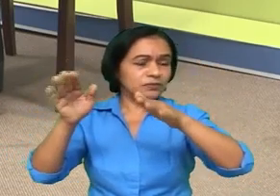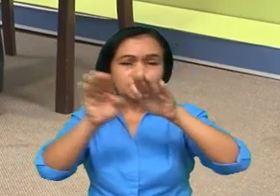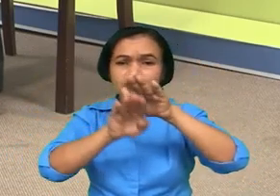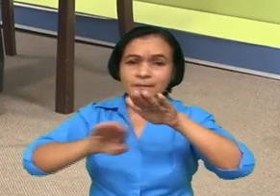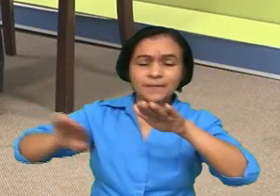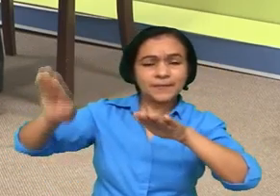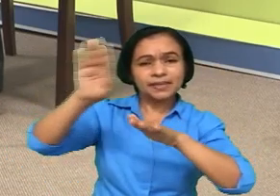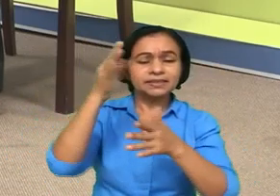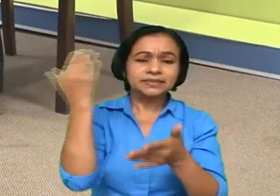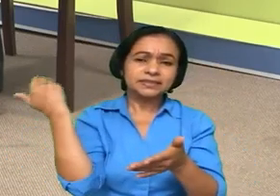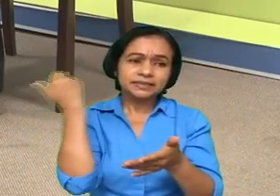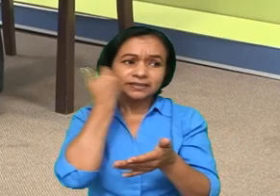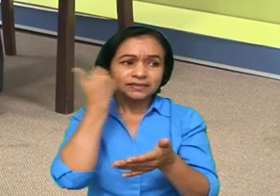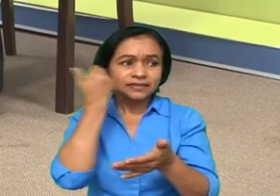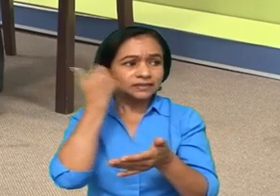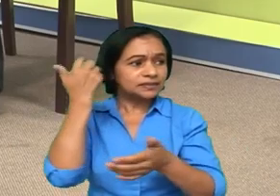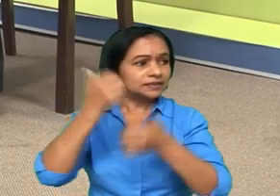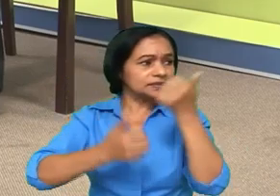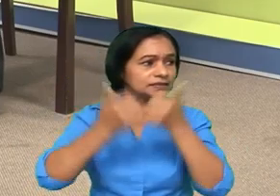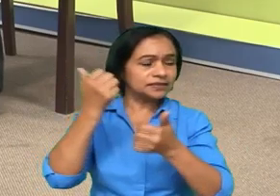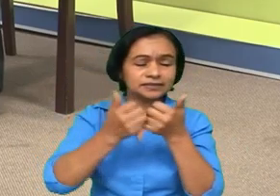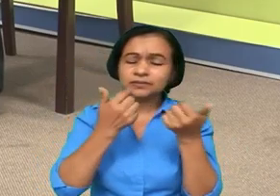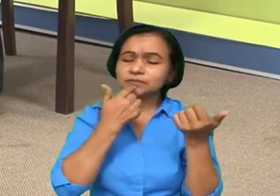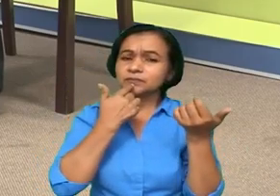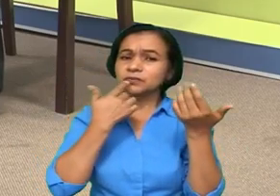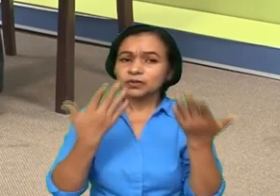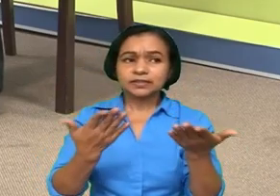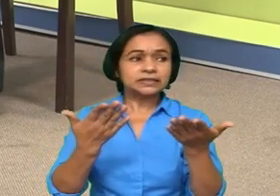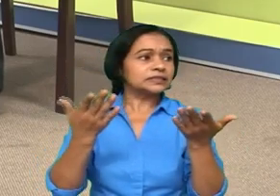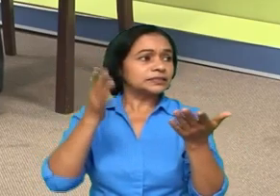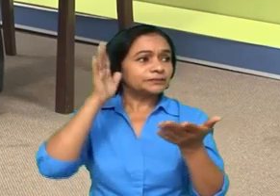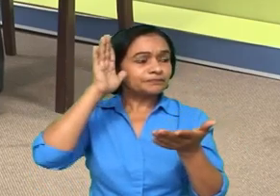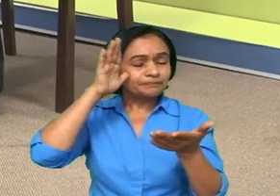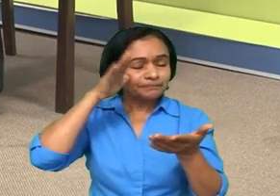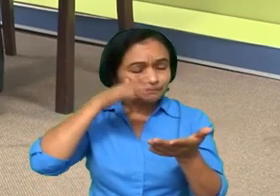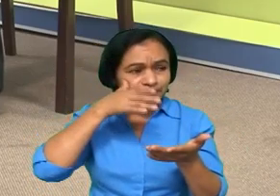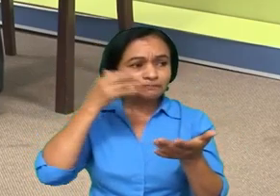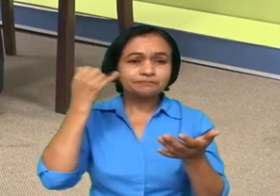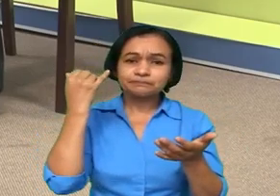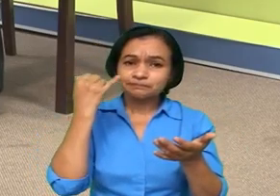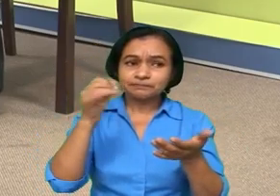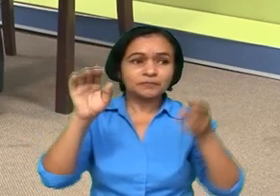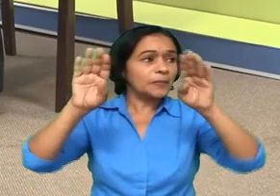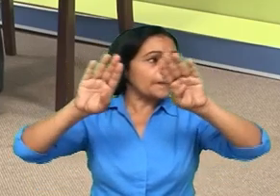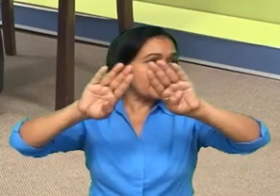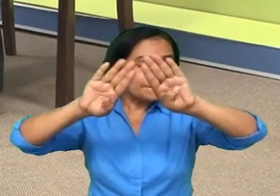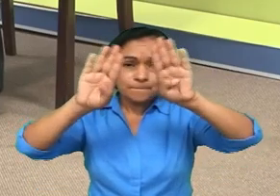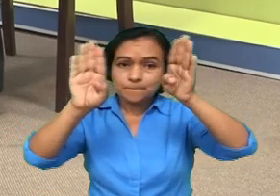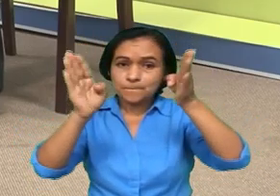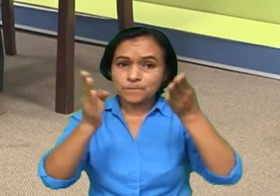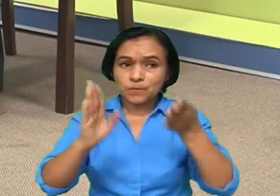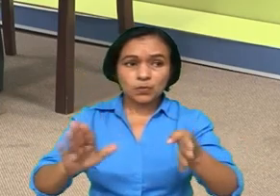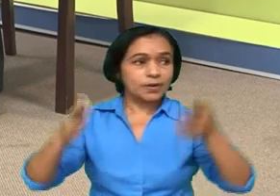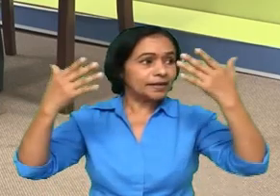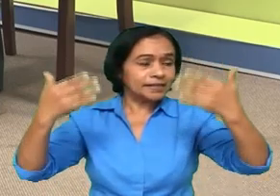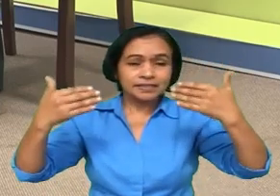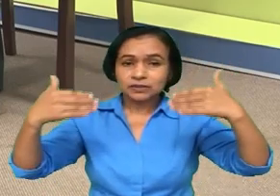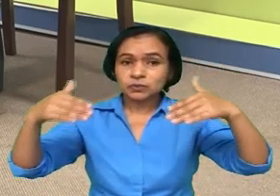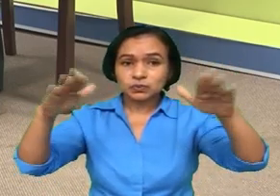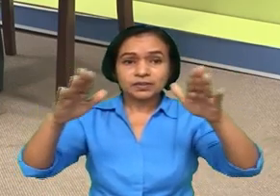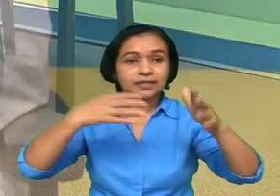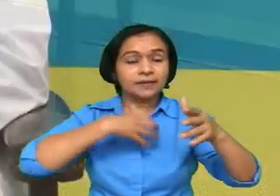de infecciones? Desgraciadamente sí, ¿ya? Las mujeres en cualquier etapa de